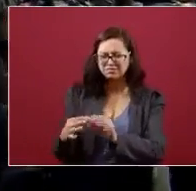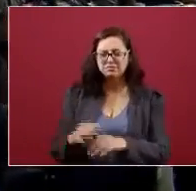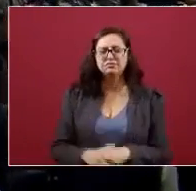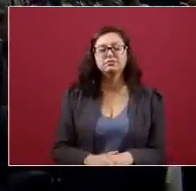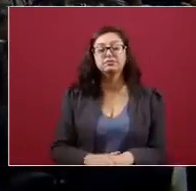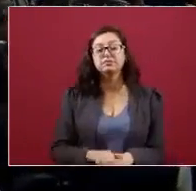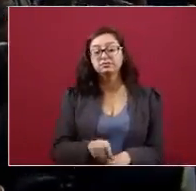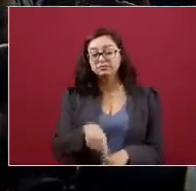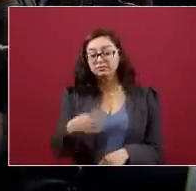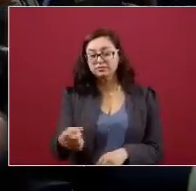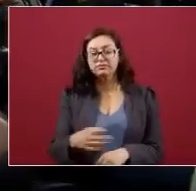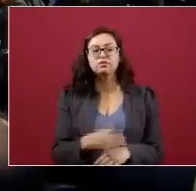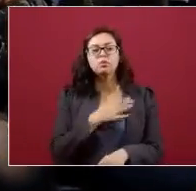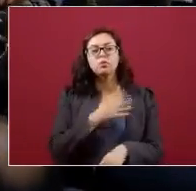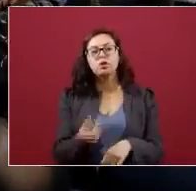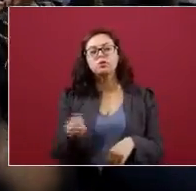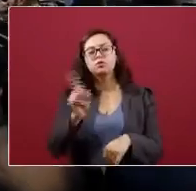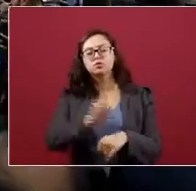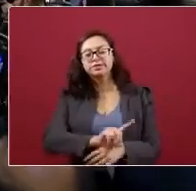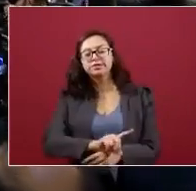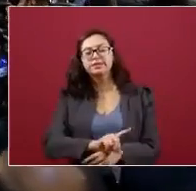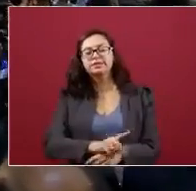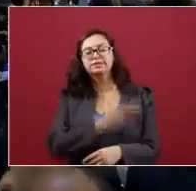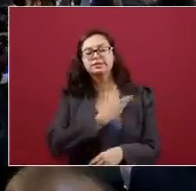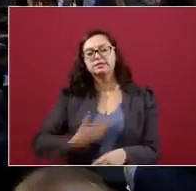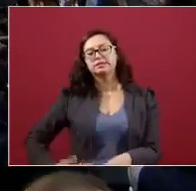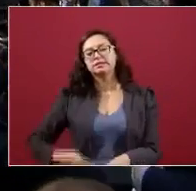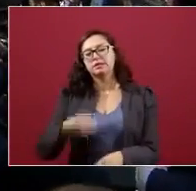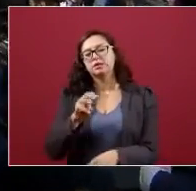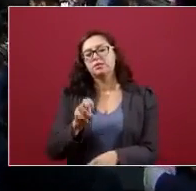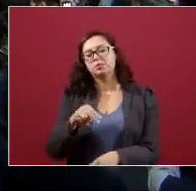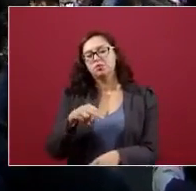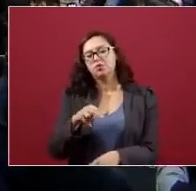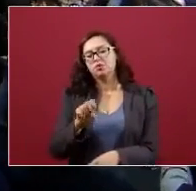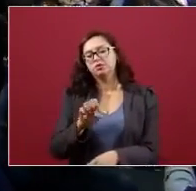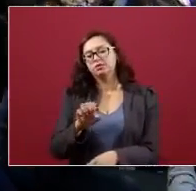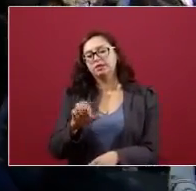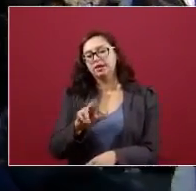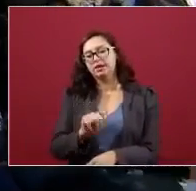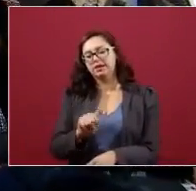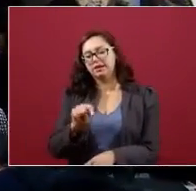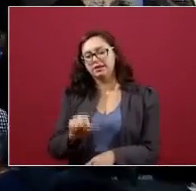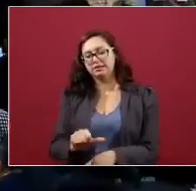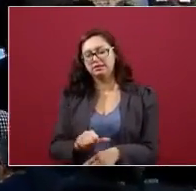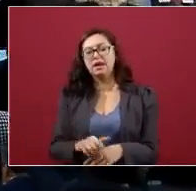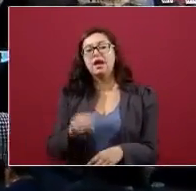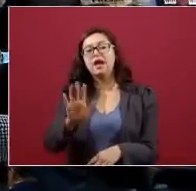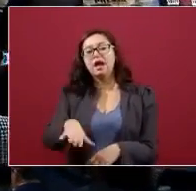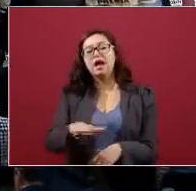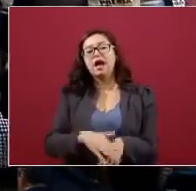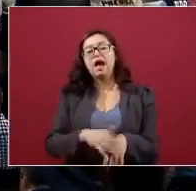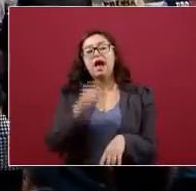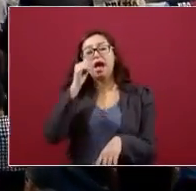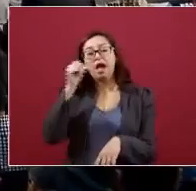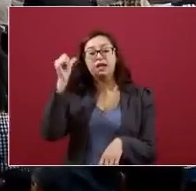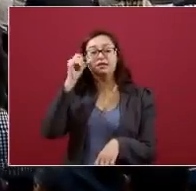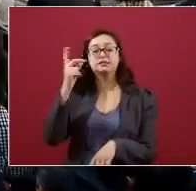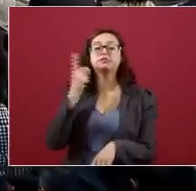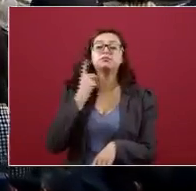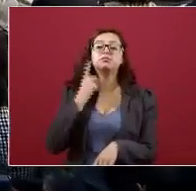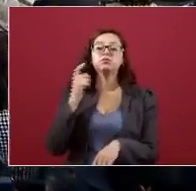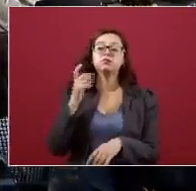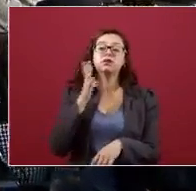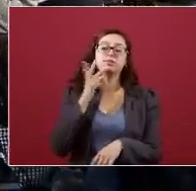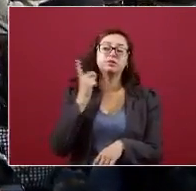Buenos días, presidente. Montserrat Vargas, de Publimetro. Ayer los diputados aprobaron la revocación de mandato